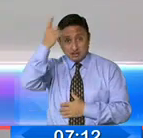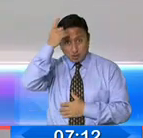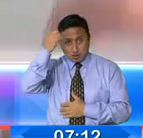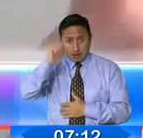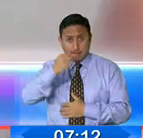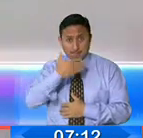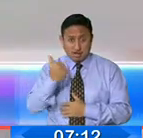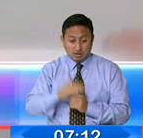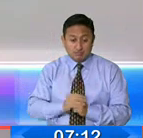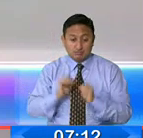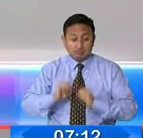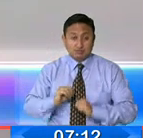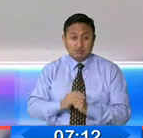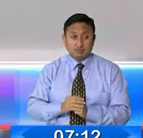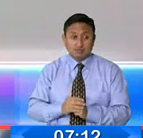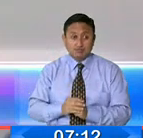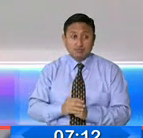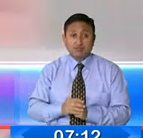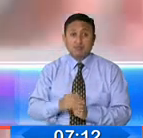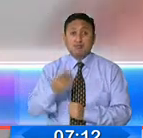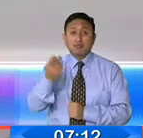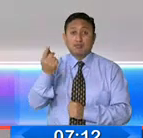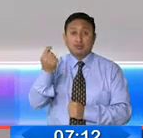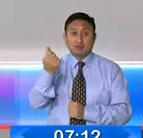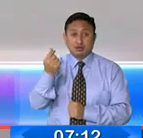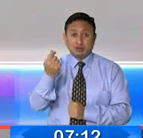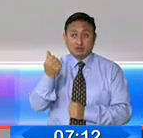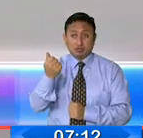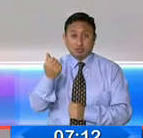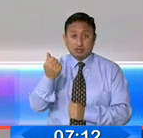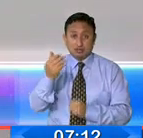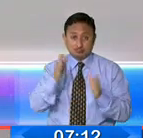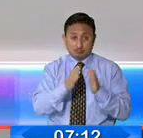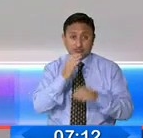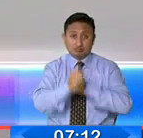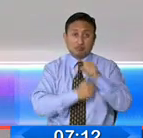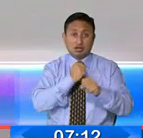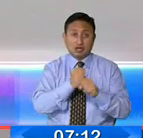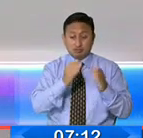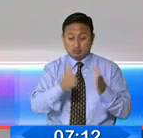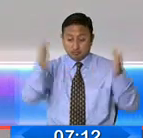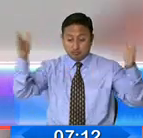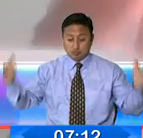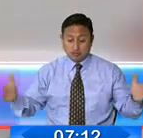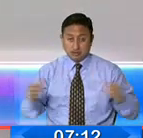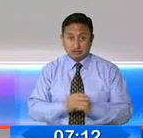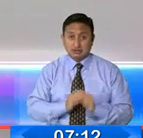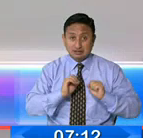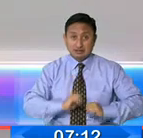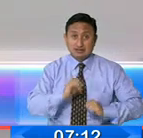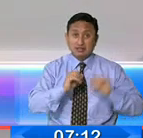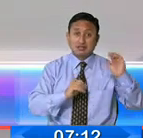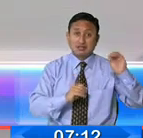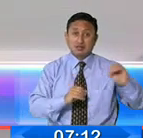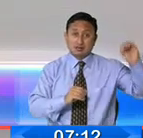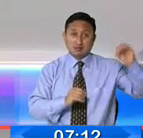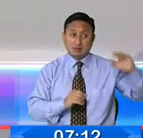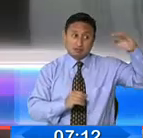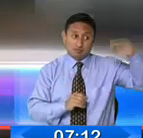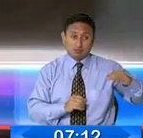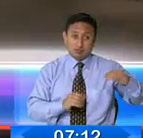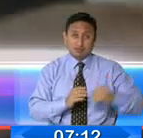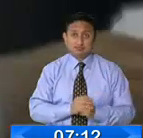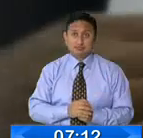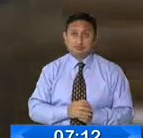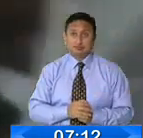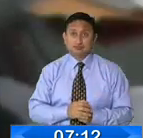y conseguir plata a más largo plazo, a bajas tasas de interés, y tratando de ir achicando el déficit fiscal.